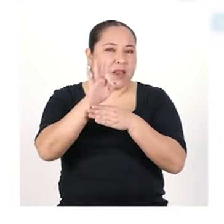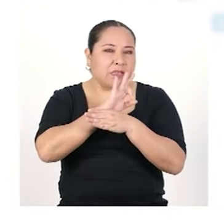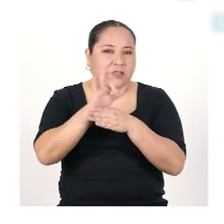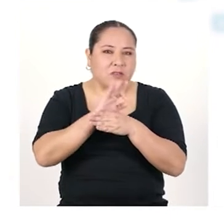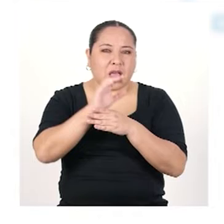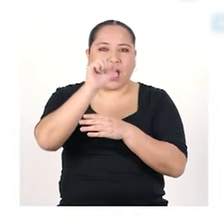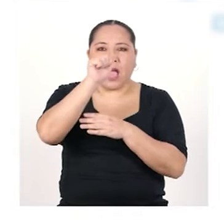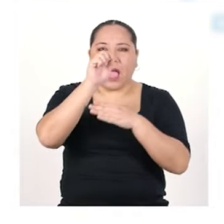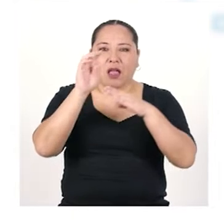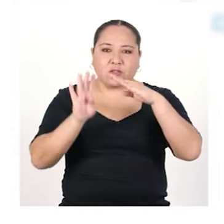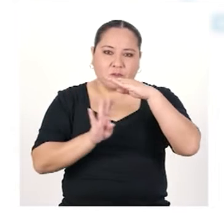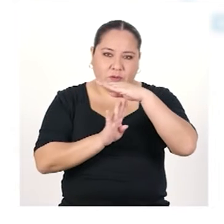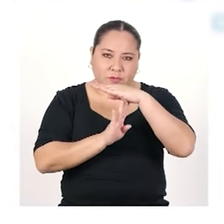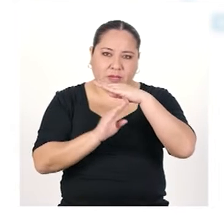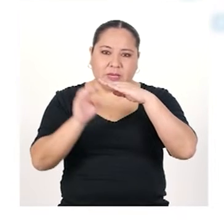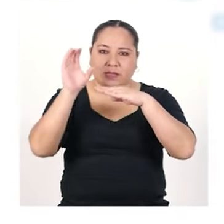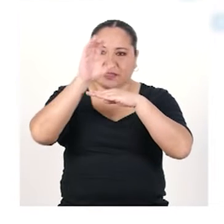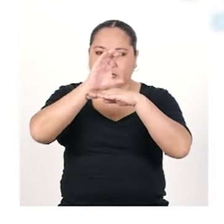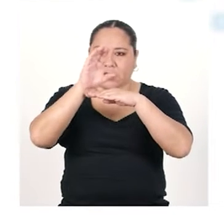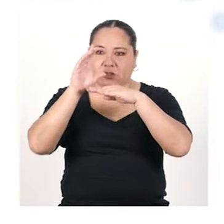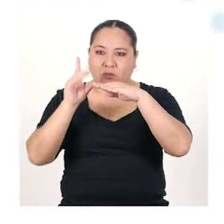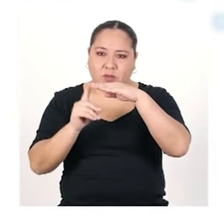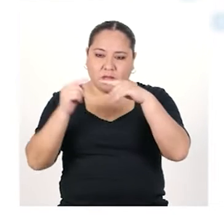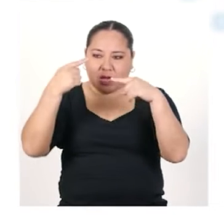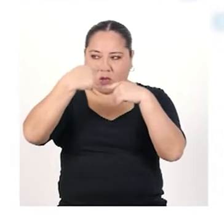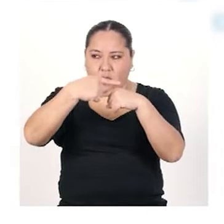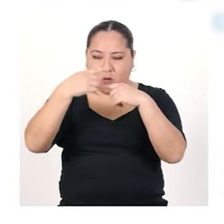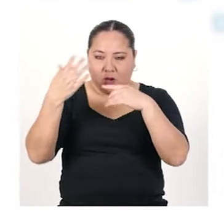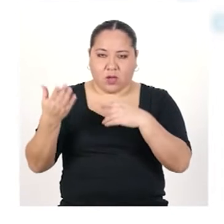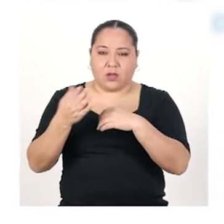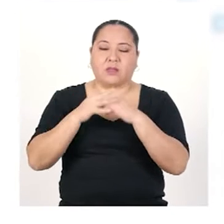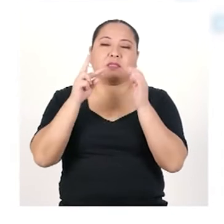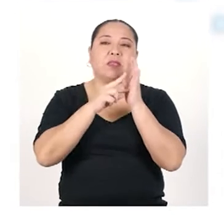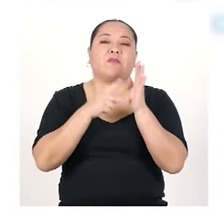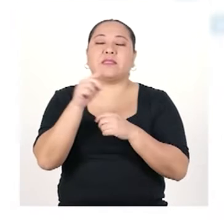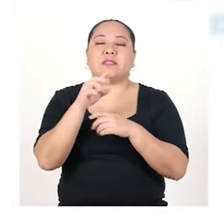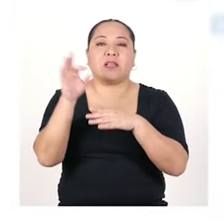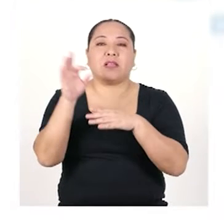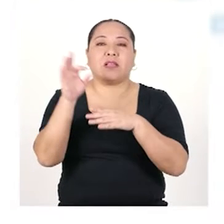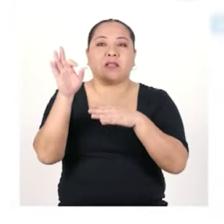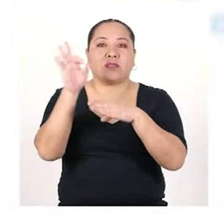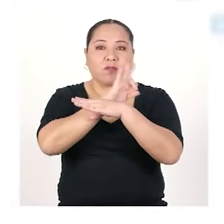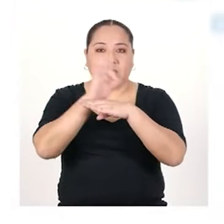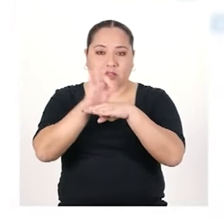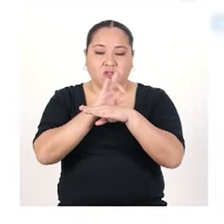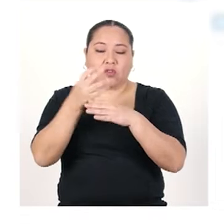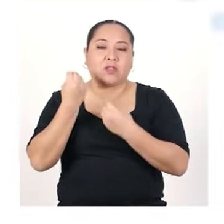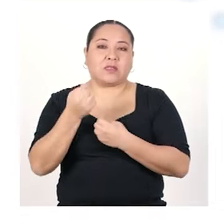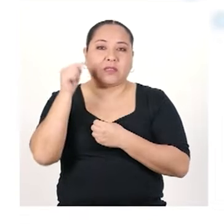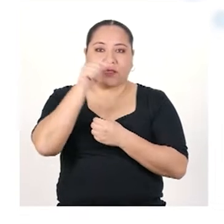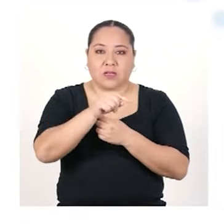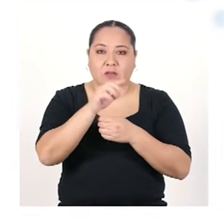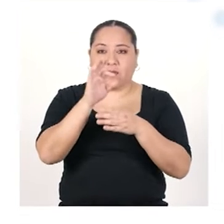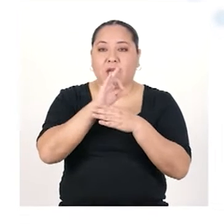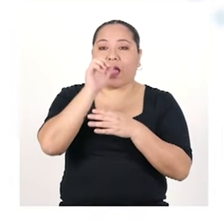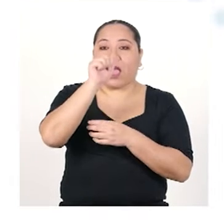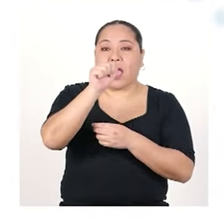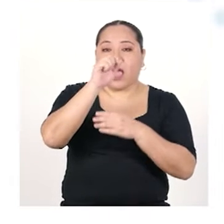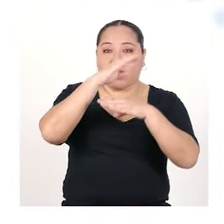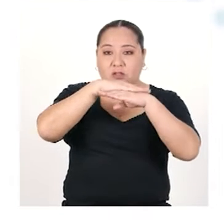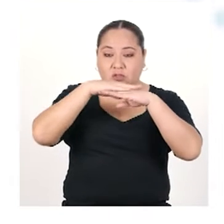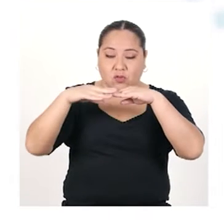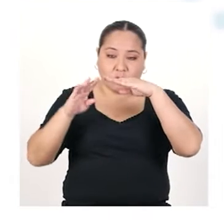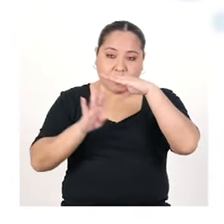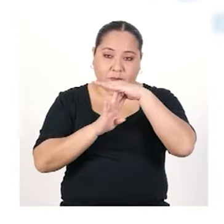a sobre b y c sobre d equivalentes, es decir, estas fracciones se leen, la fracción a sobre b